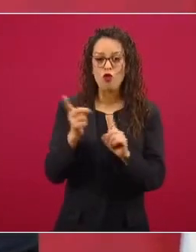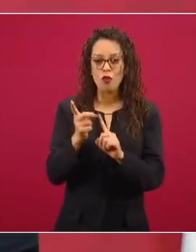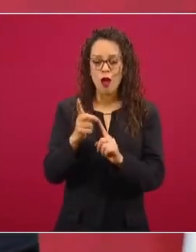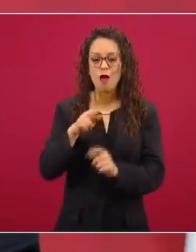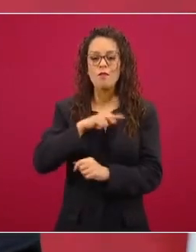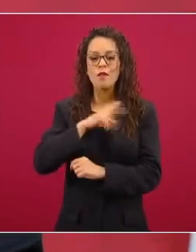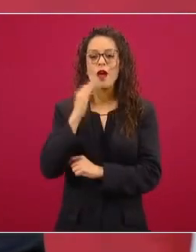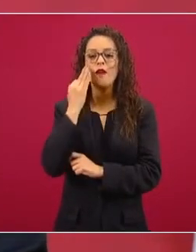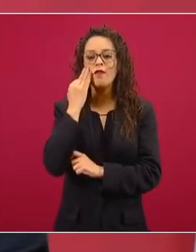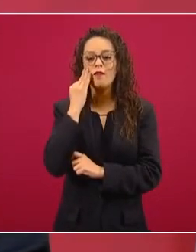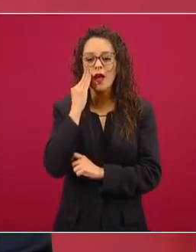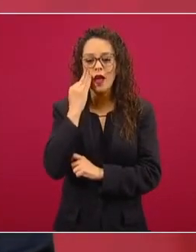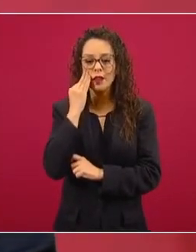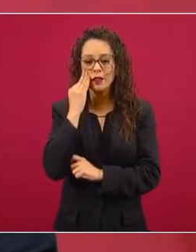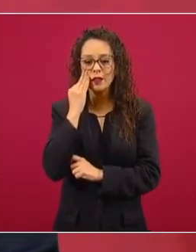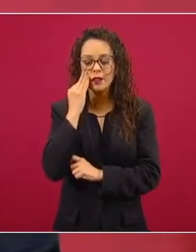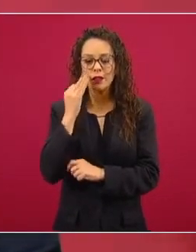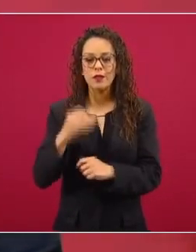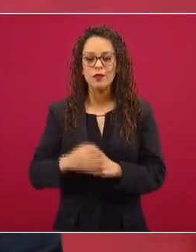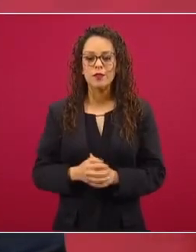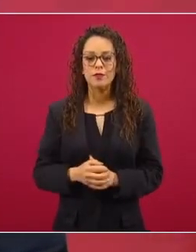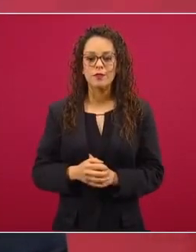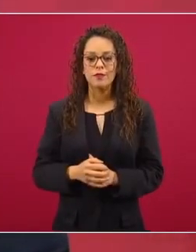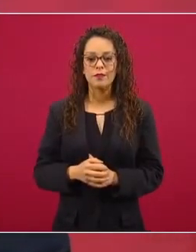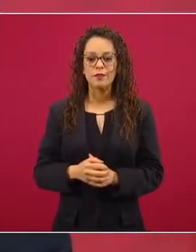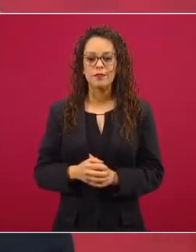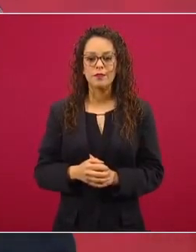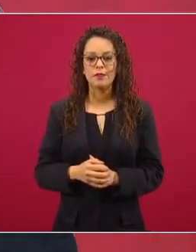A ver si lo encuentras.